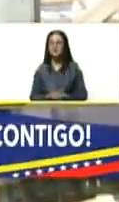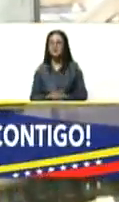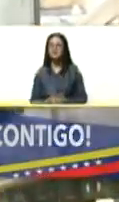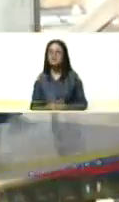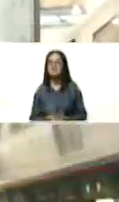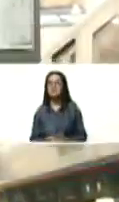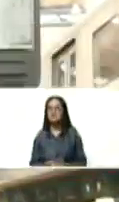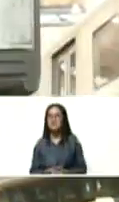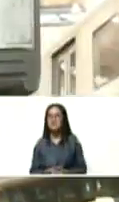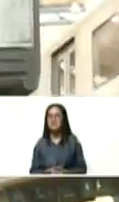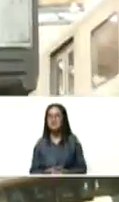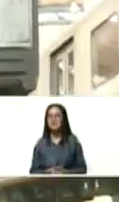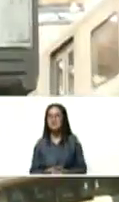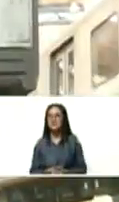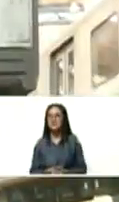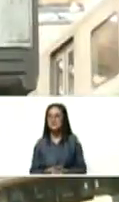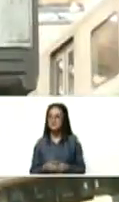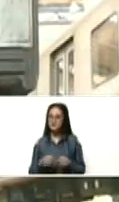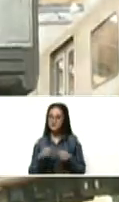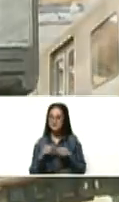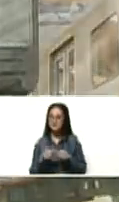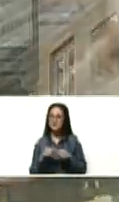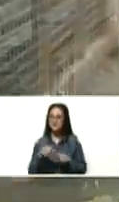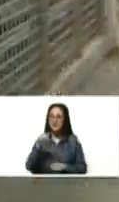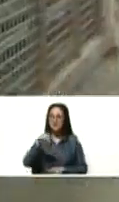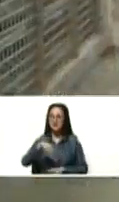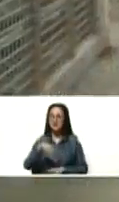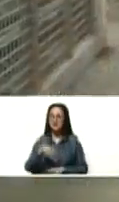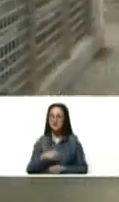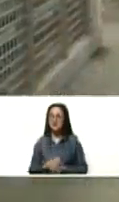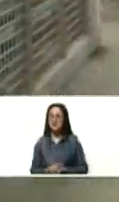Bueno, seguimos por aquí. Seguimos, presidente.